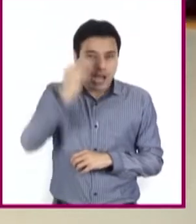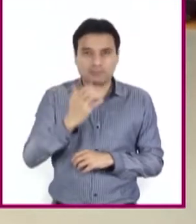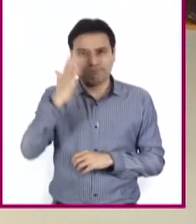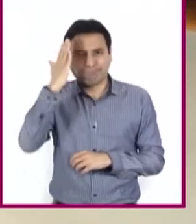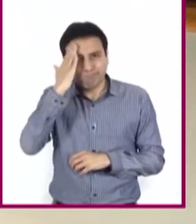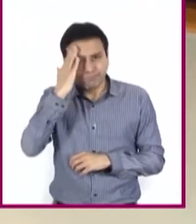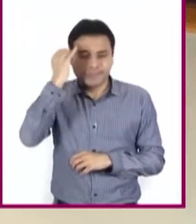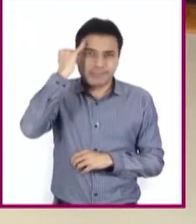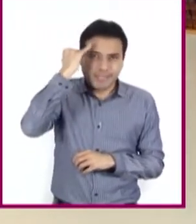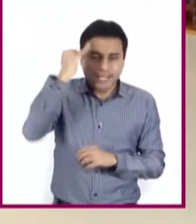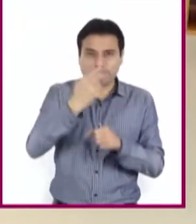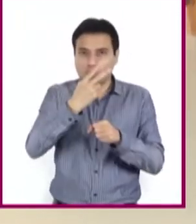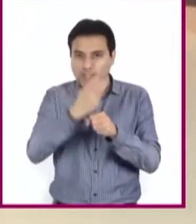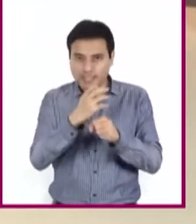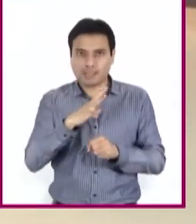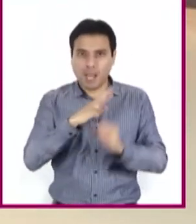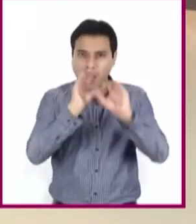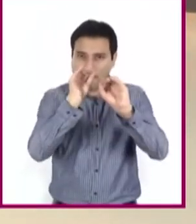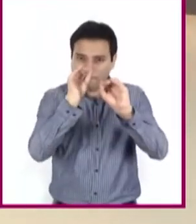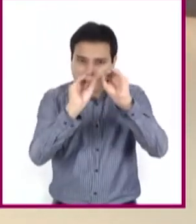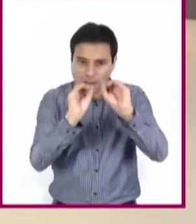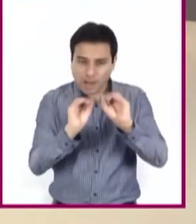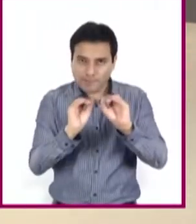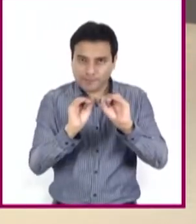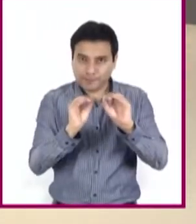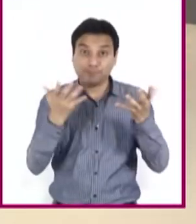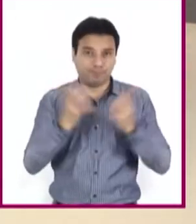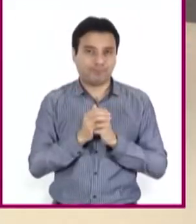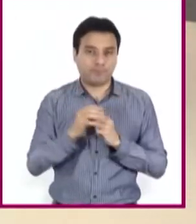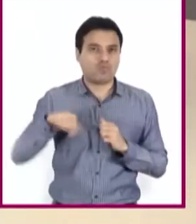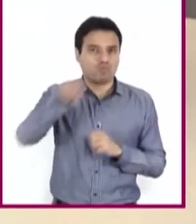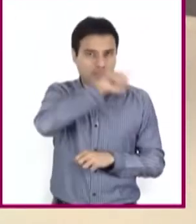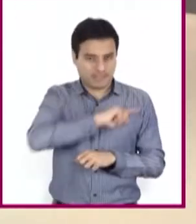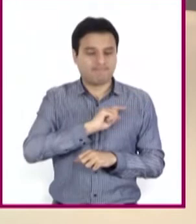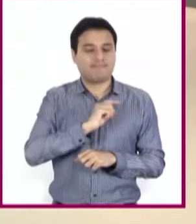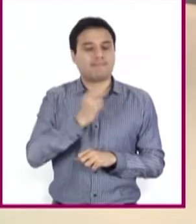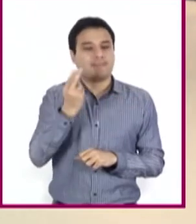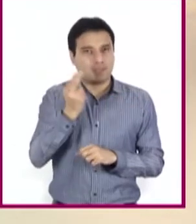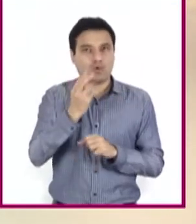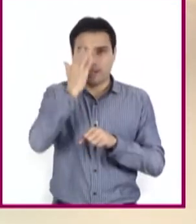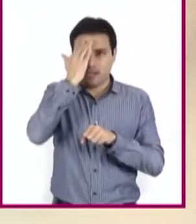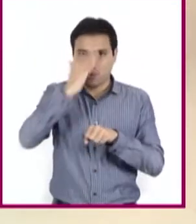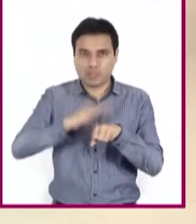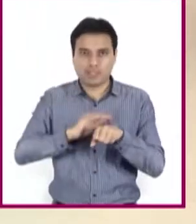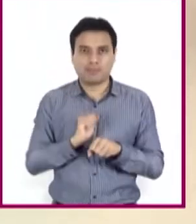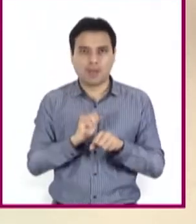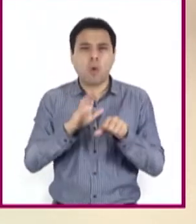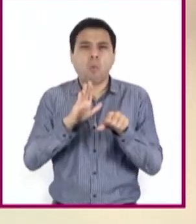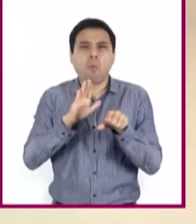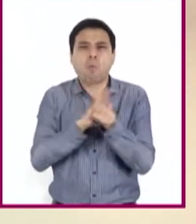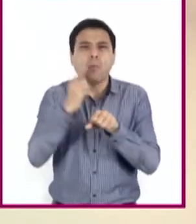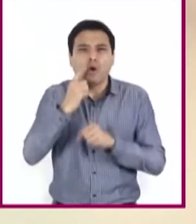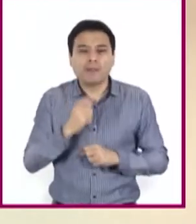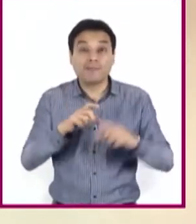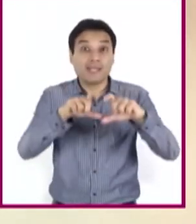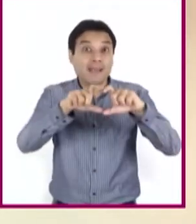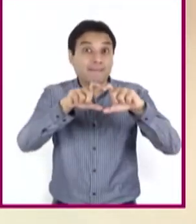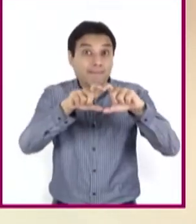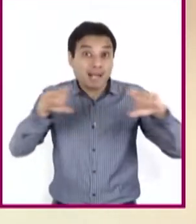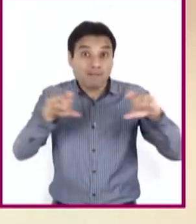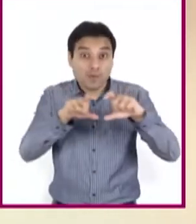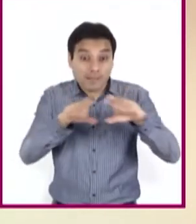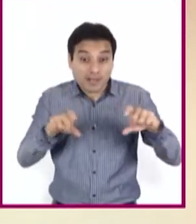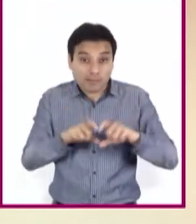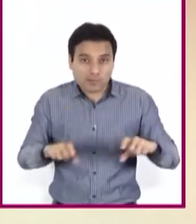cada párrafo a lo largo del texto. Es importante que recordemos esto, ya que en cada uno de estos párrafos se distribuye